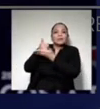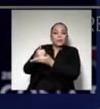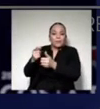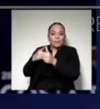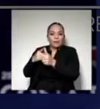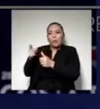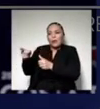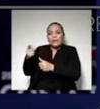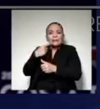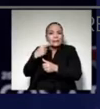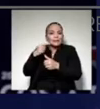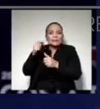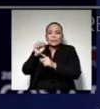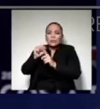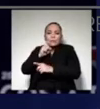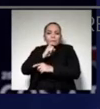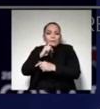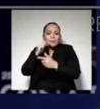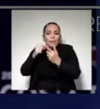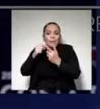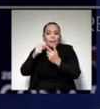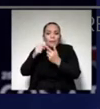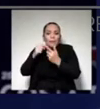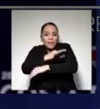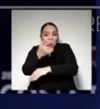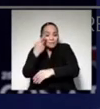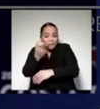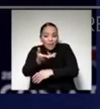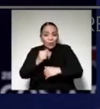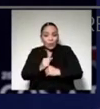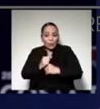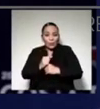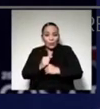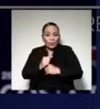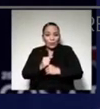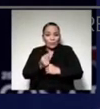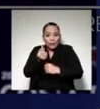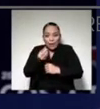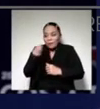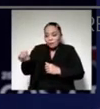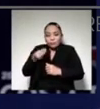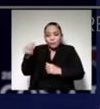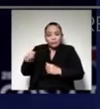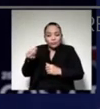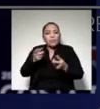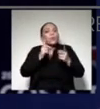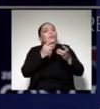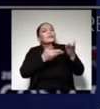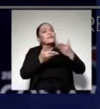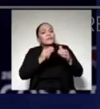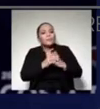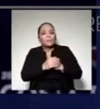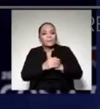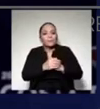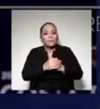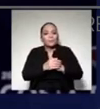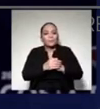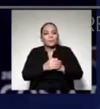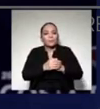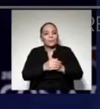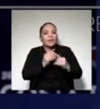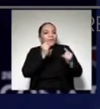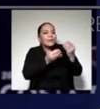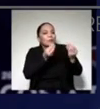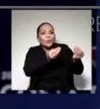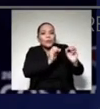él comentaba. Vea las fechas y la parte judicial lo vamos a ver para que esté tranquilo. ¿Cuál servicio dio, doctora? Por favor. No, al final no dio ninguno. Ah, no,